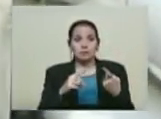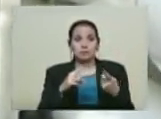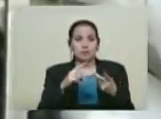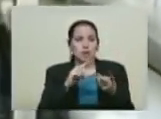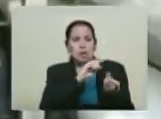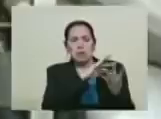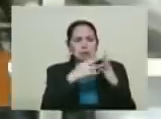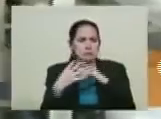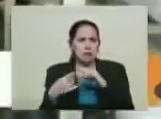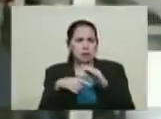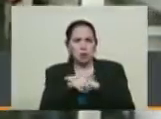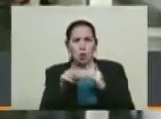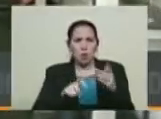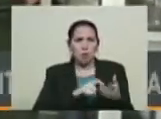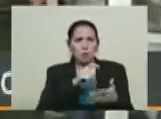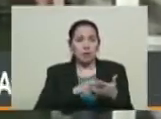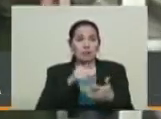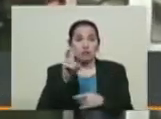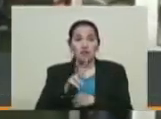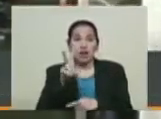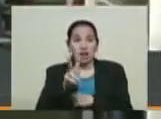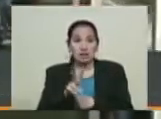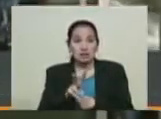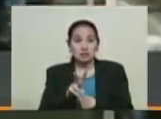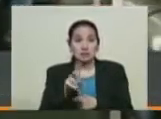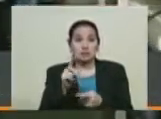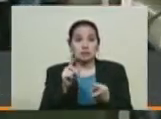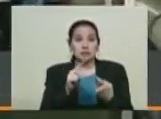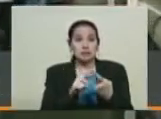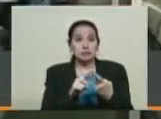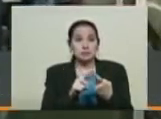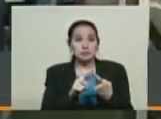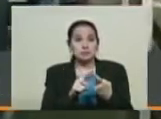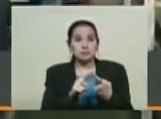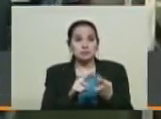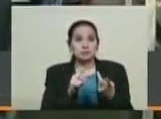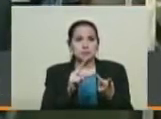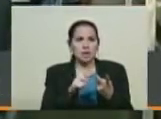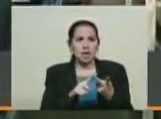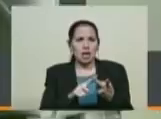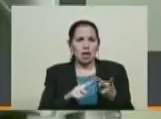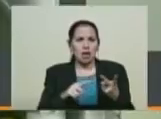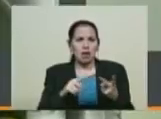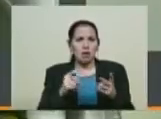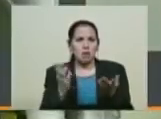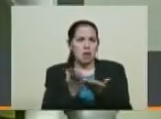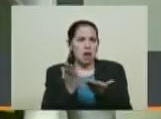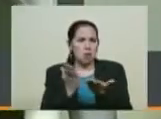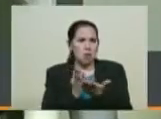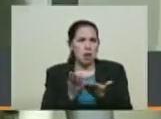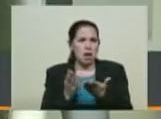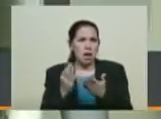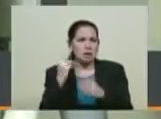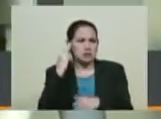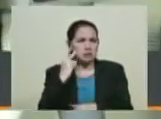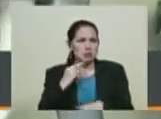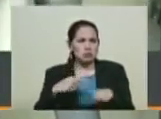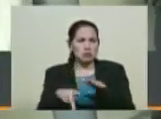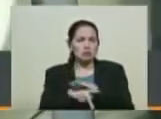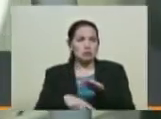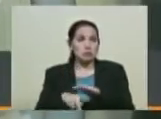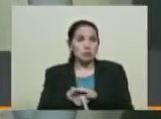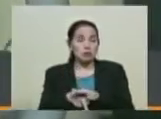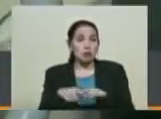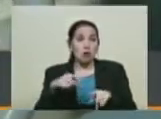completo de Vargas. Tenemos también el Simoncito, tenemos a la escuela de Pariata y a